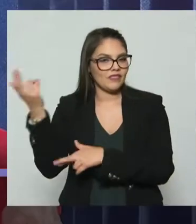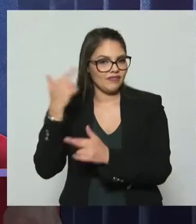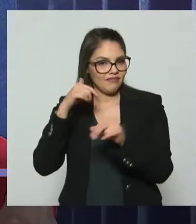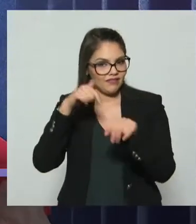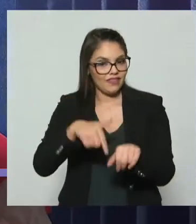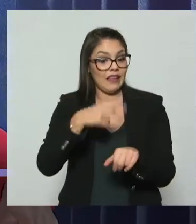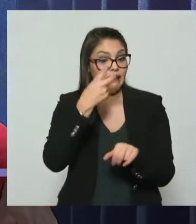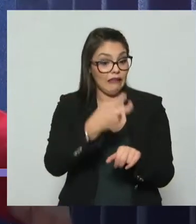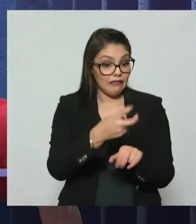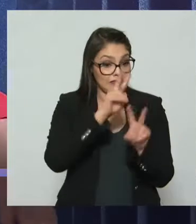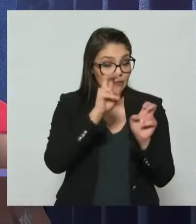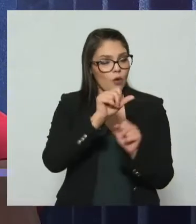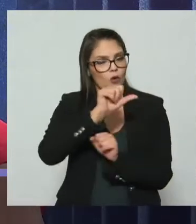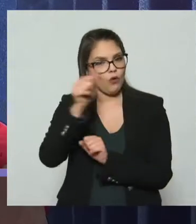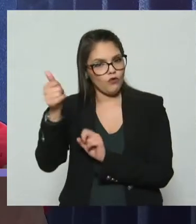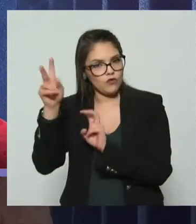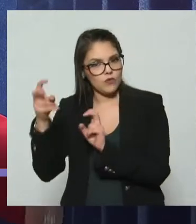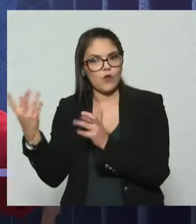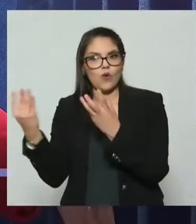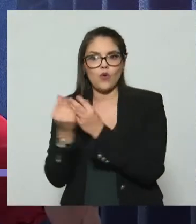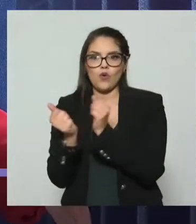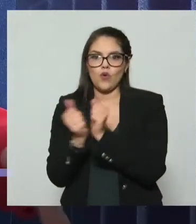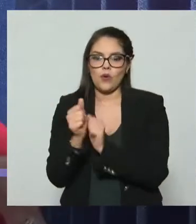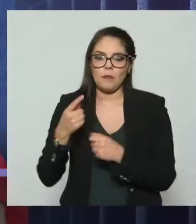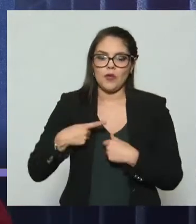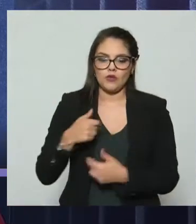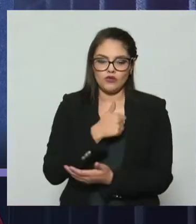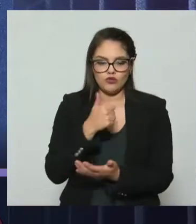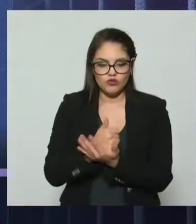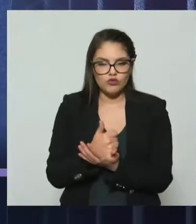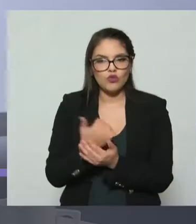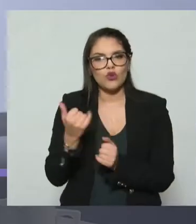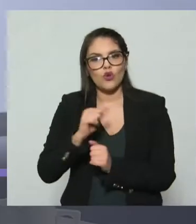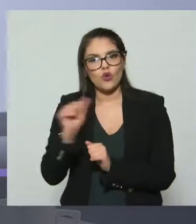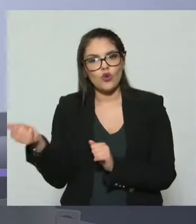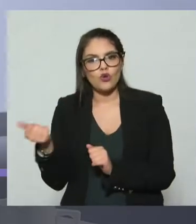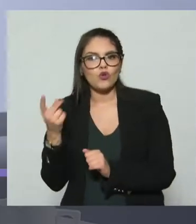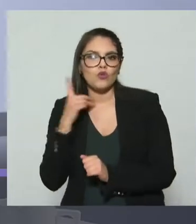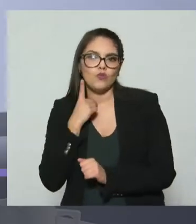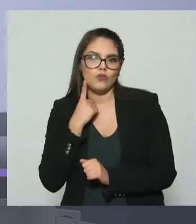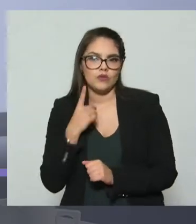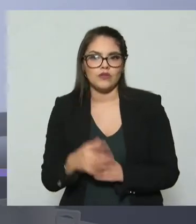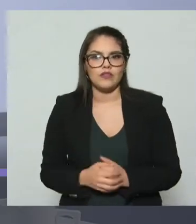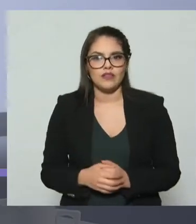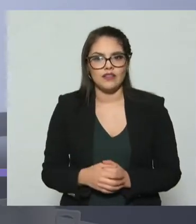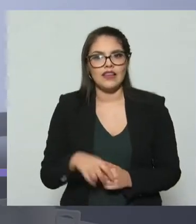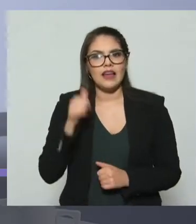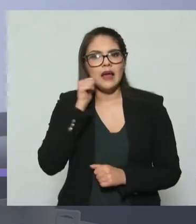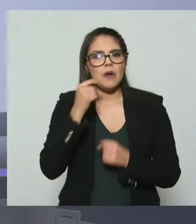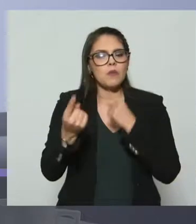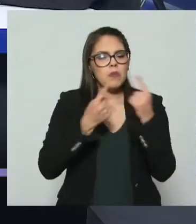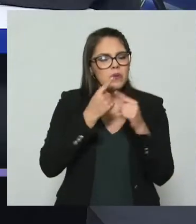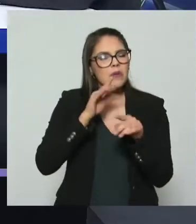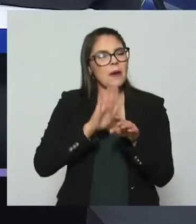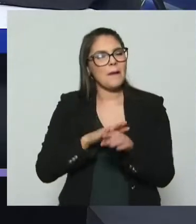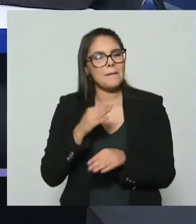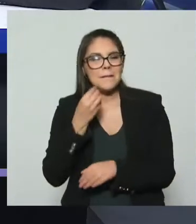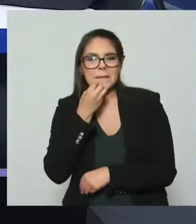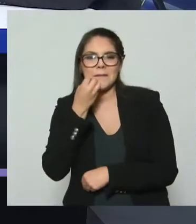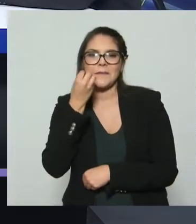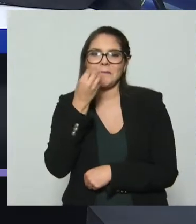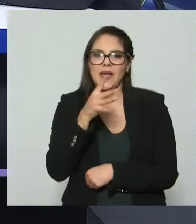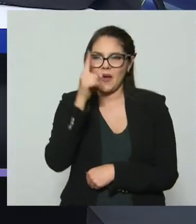y otros debates, tanto con ciudadanos como con otros legisladores. Claro que ¿De sí, acuerdo? el diálogo siempre enriquece. Por supuesto que sí, la